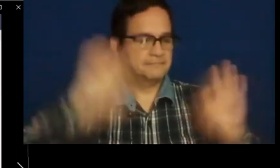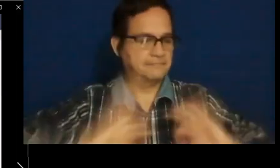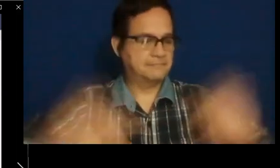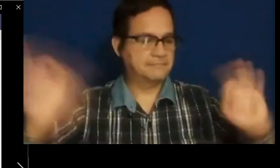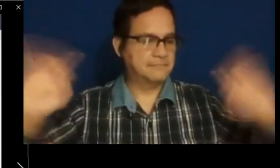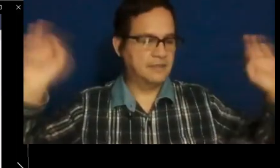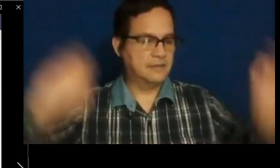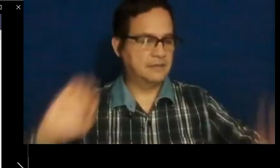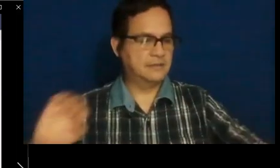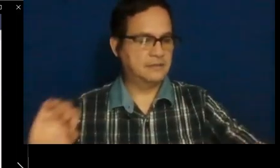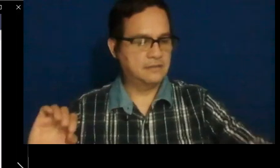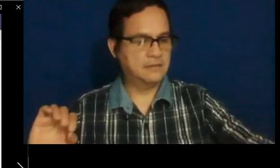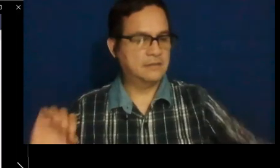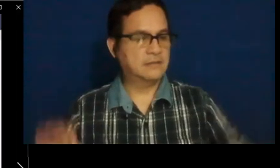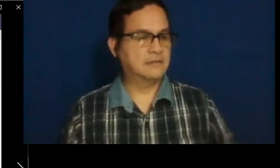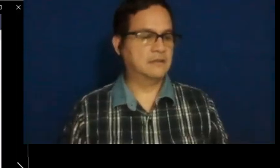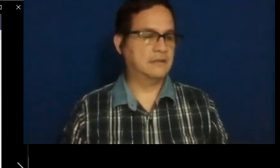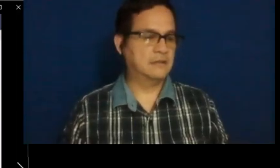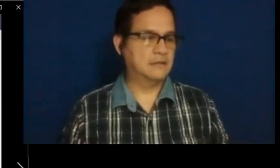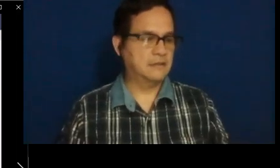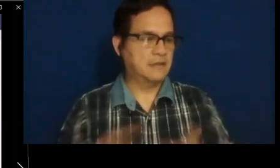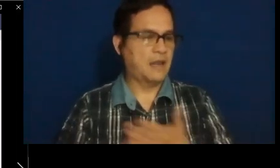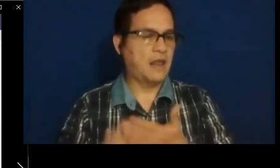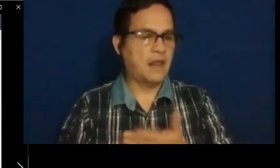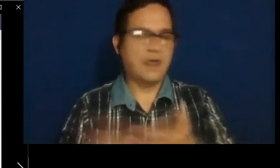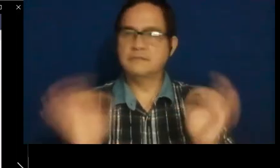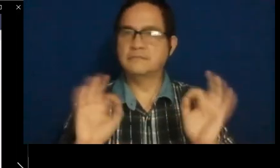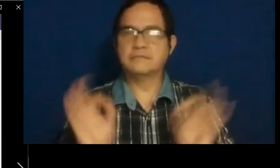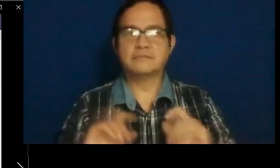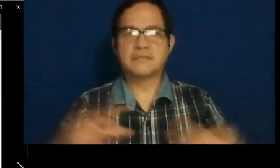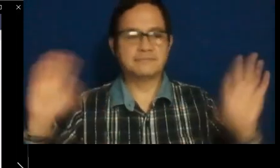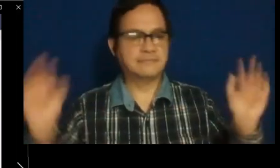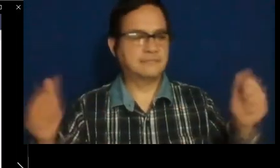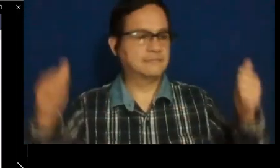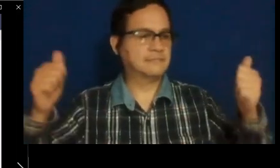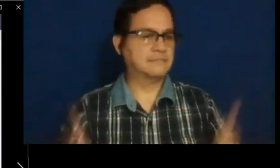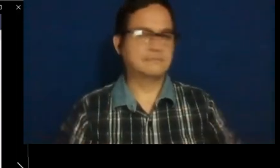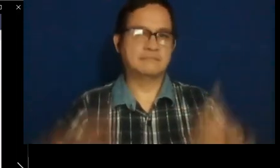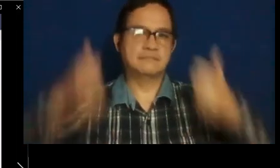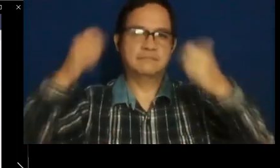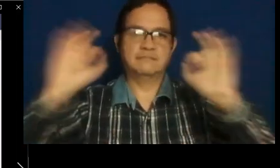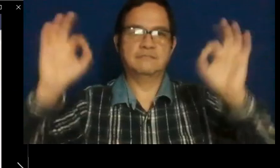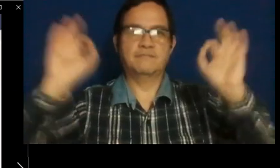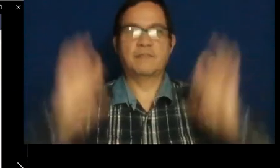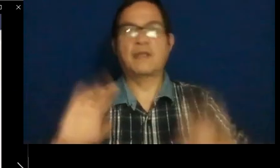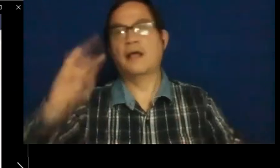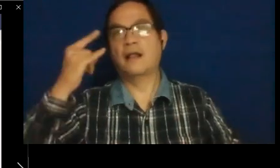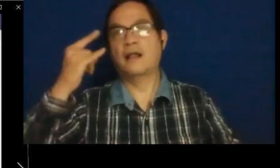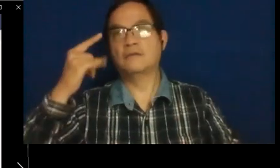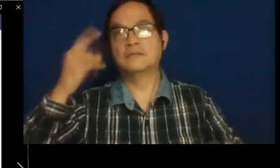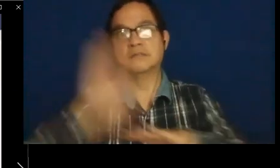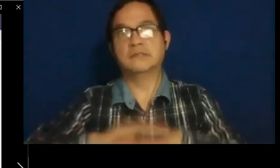está al día, todo está bien, entonces no es necesario ni siquiera decirle, oiga, le quedó bien, porque usted ya sabe que quedó bien, ¿sí? Pero de pronto sí le voy a